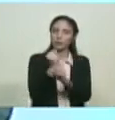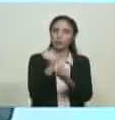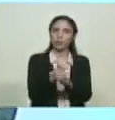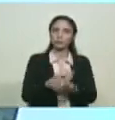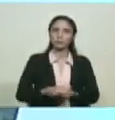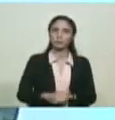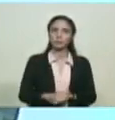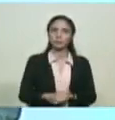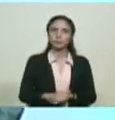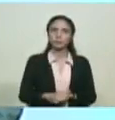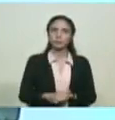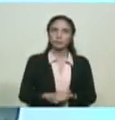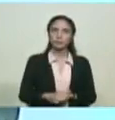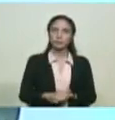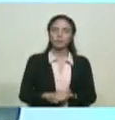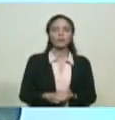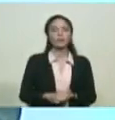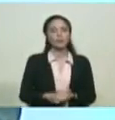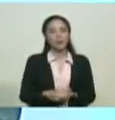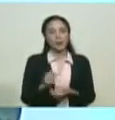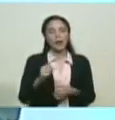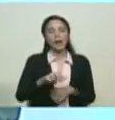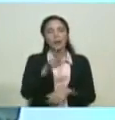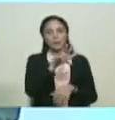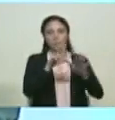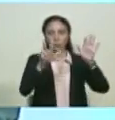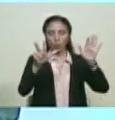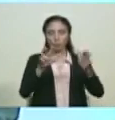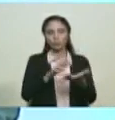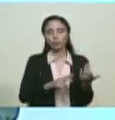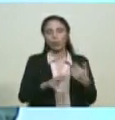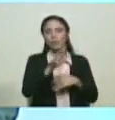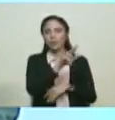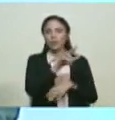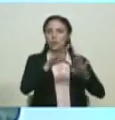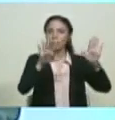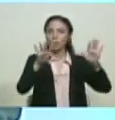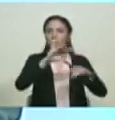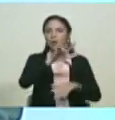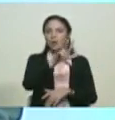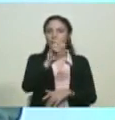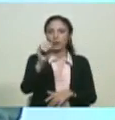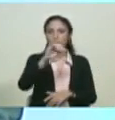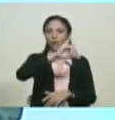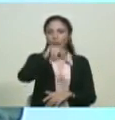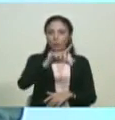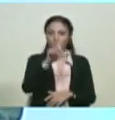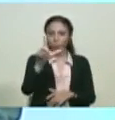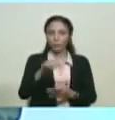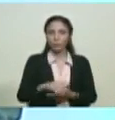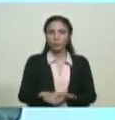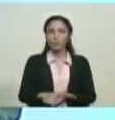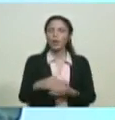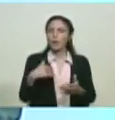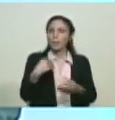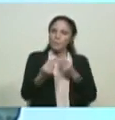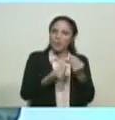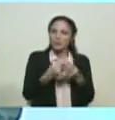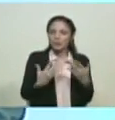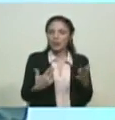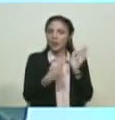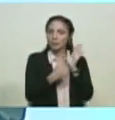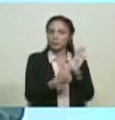ciertamente el 28 29 y 30 de julio haremos la